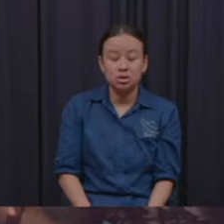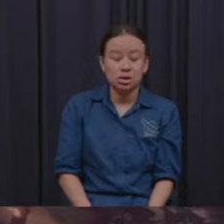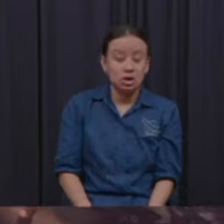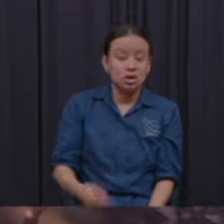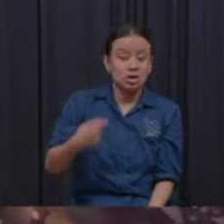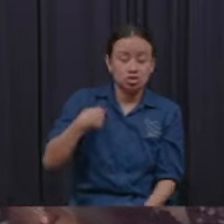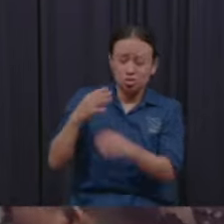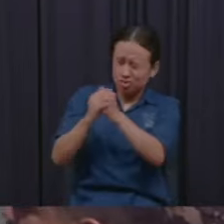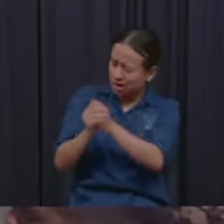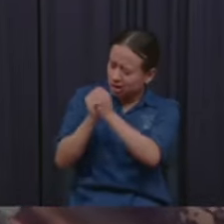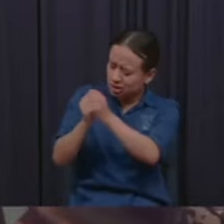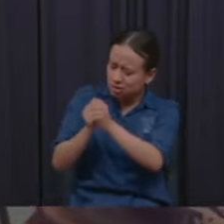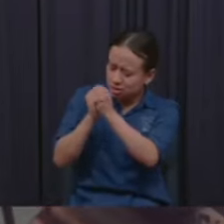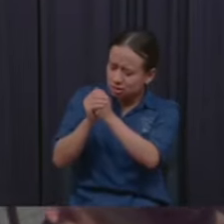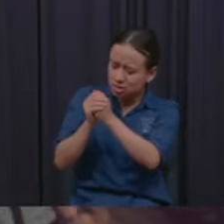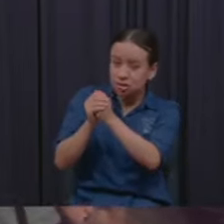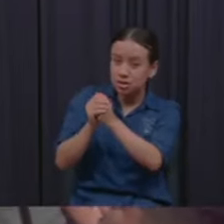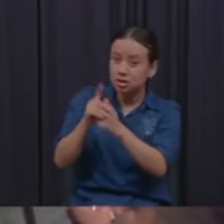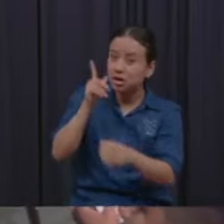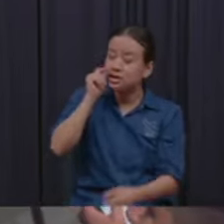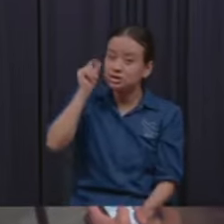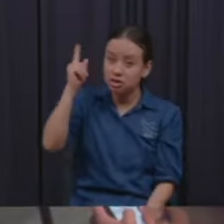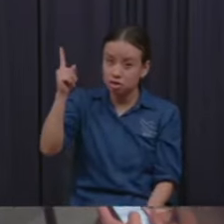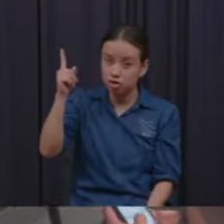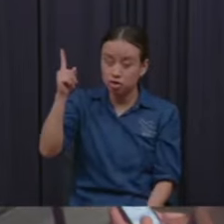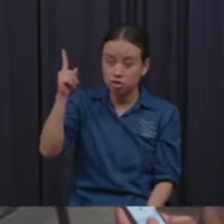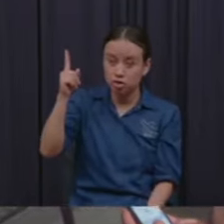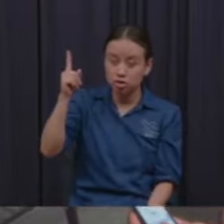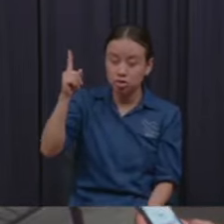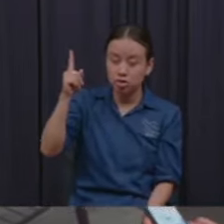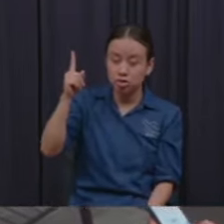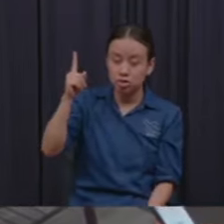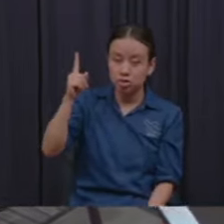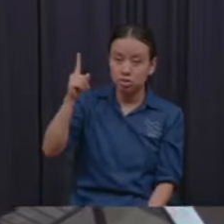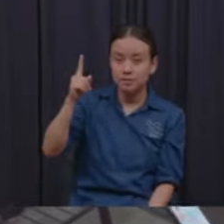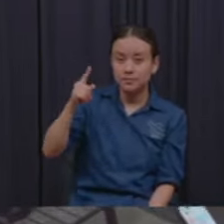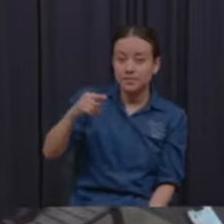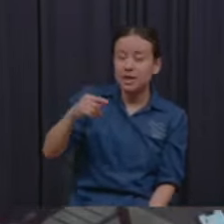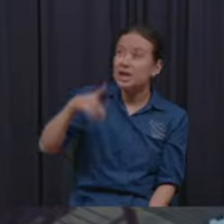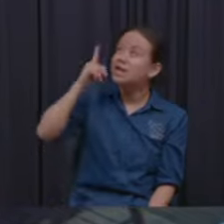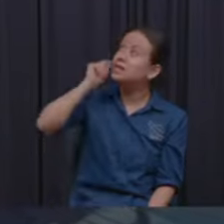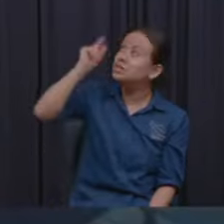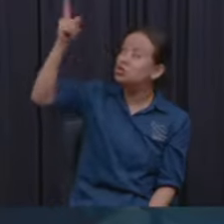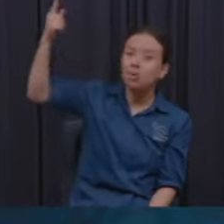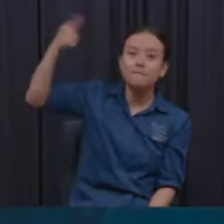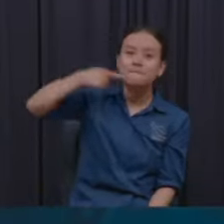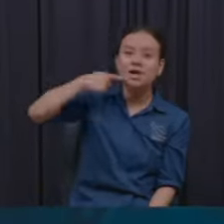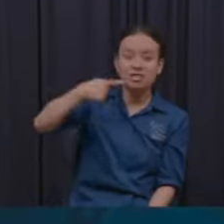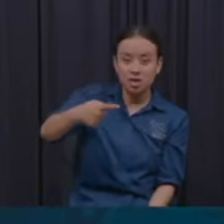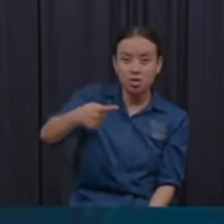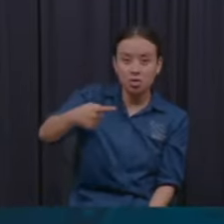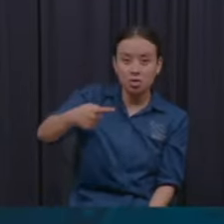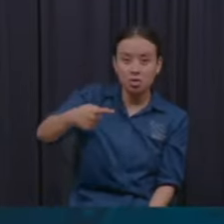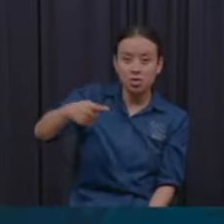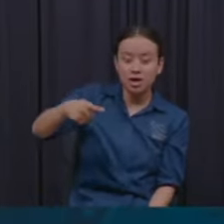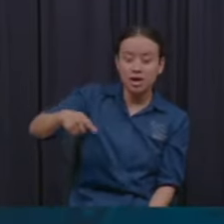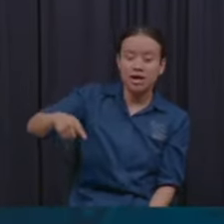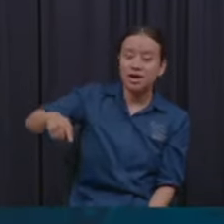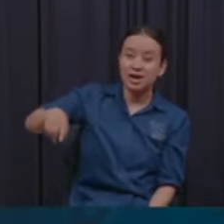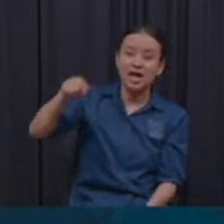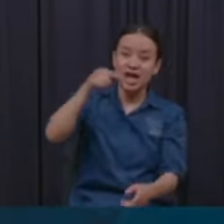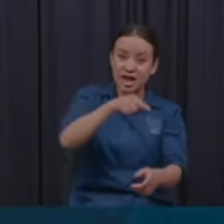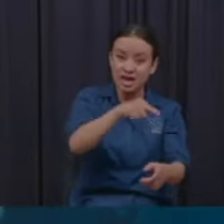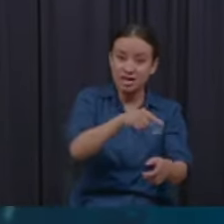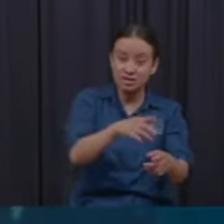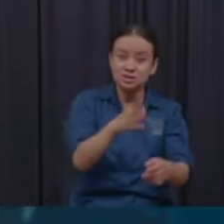me habló que ella tenía ahí en su casa, esa cosa de madera que estaba ahí en su casa, tenía alrededor